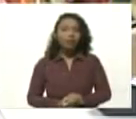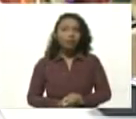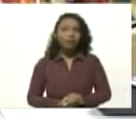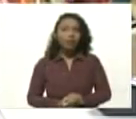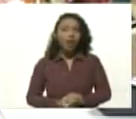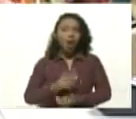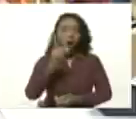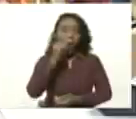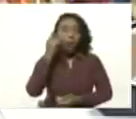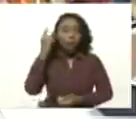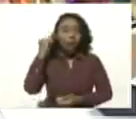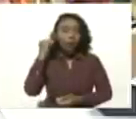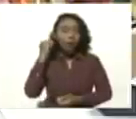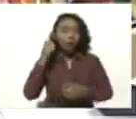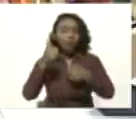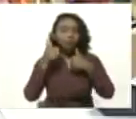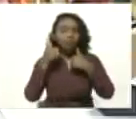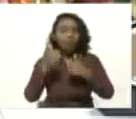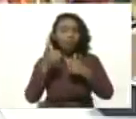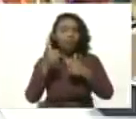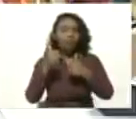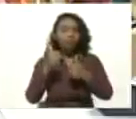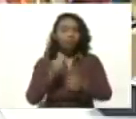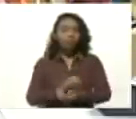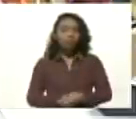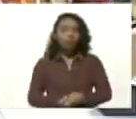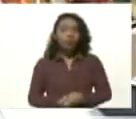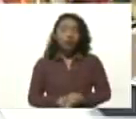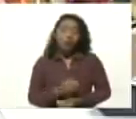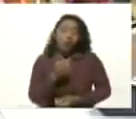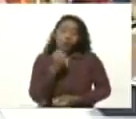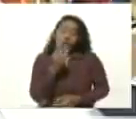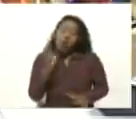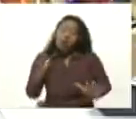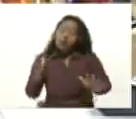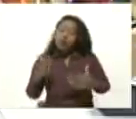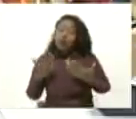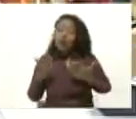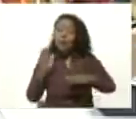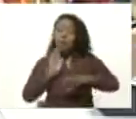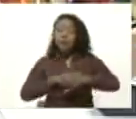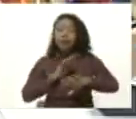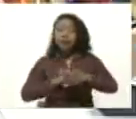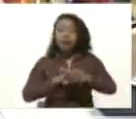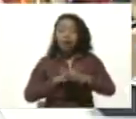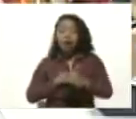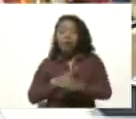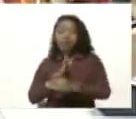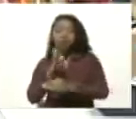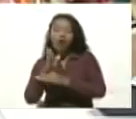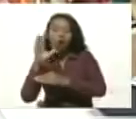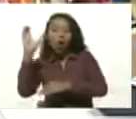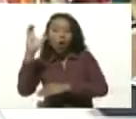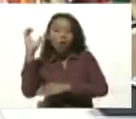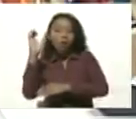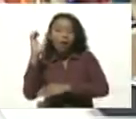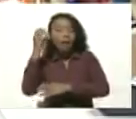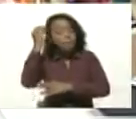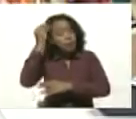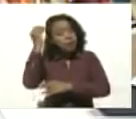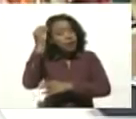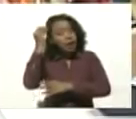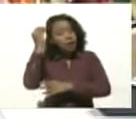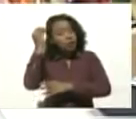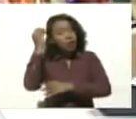de hombres y mujeres de bien, bueno, que pasaron para el lado colombiano creyendo que